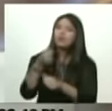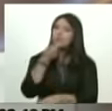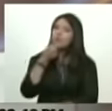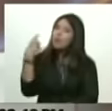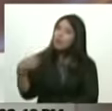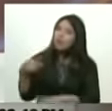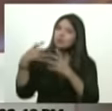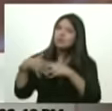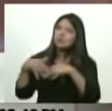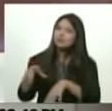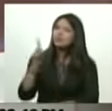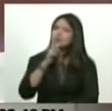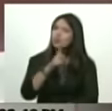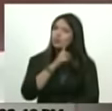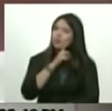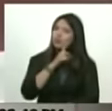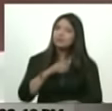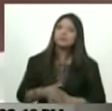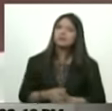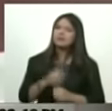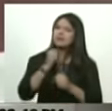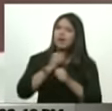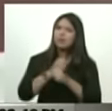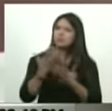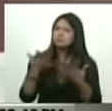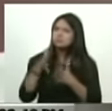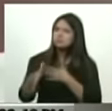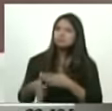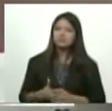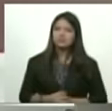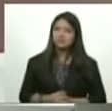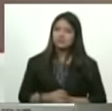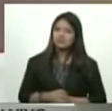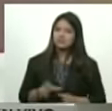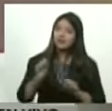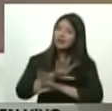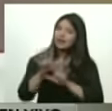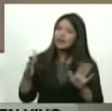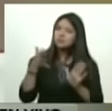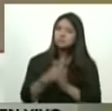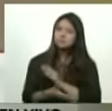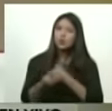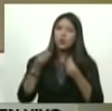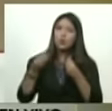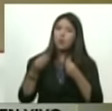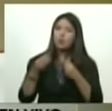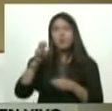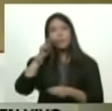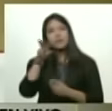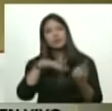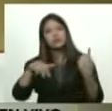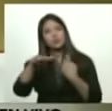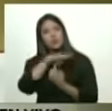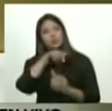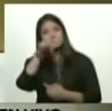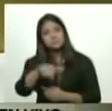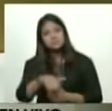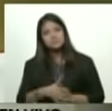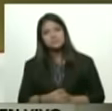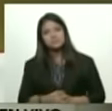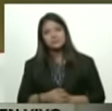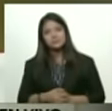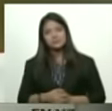de los empresarios. Me va a decir su nombre, su apellido, la actividad que se dedica y, por supuesto, cómo es su apreciación, cuál es su apreciación acerca